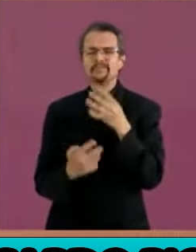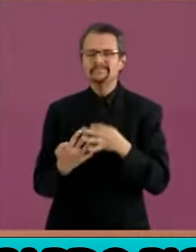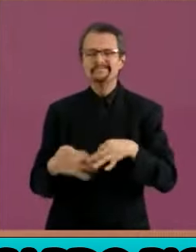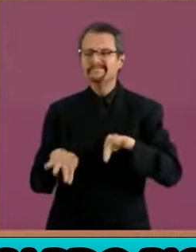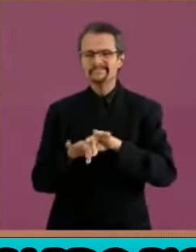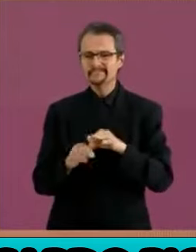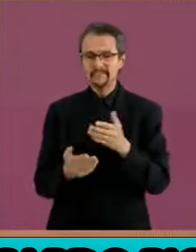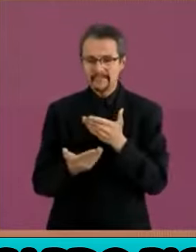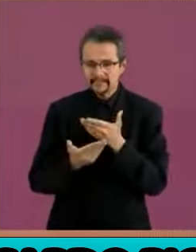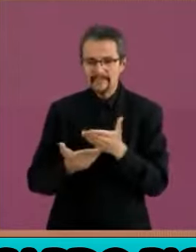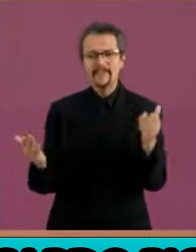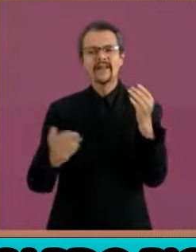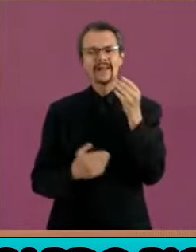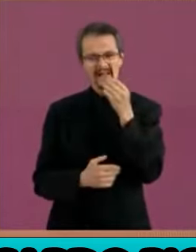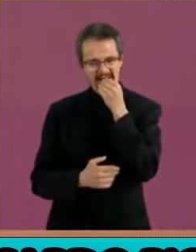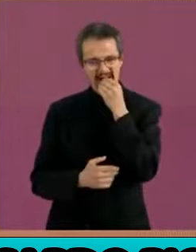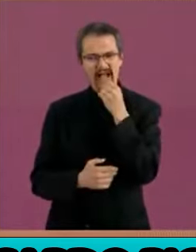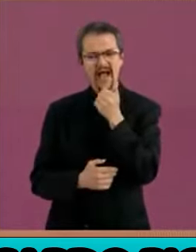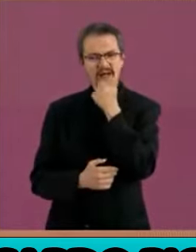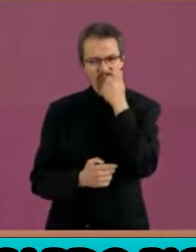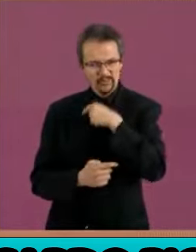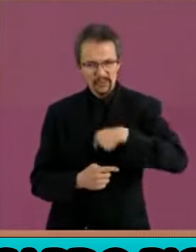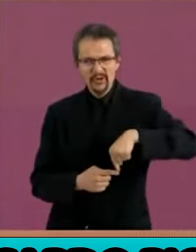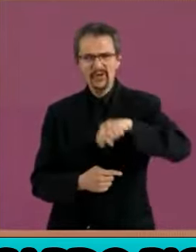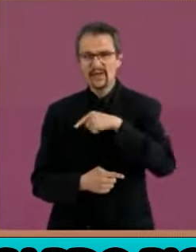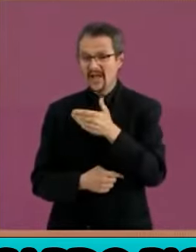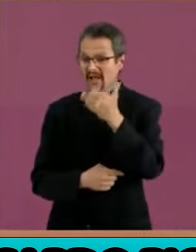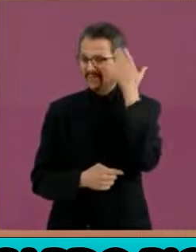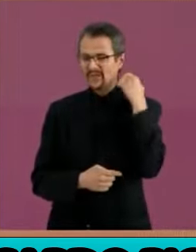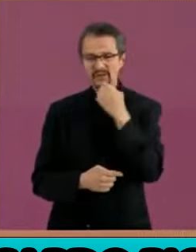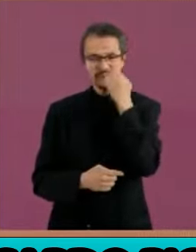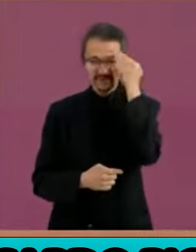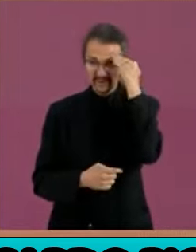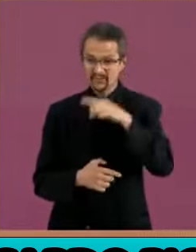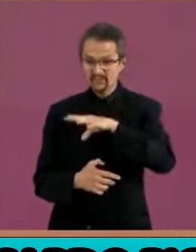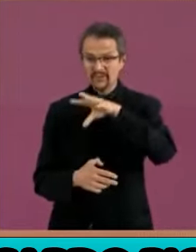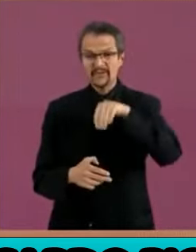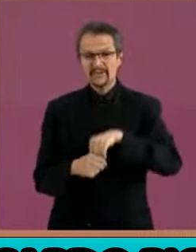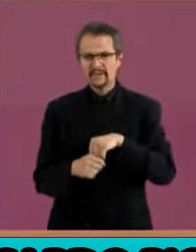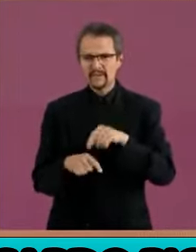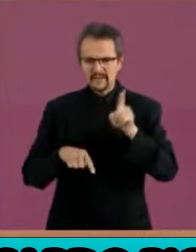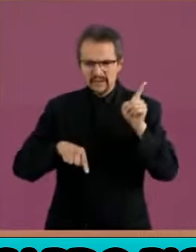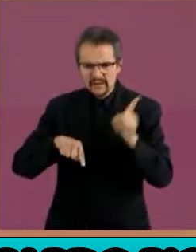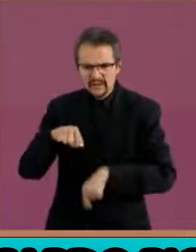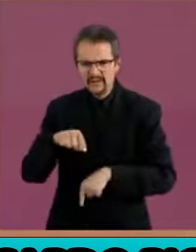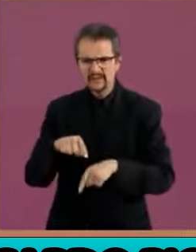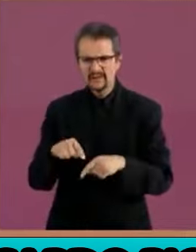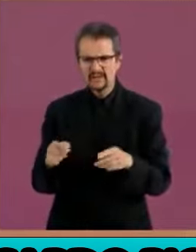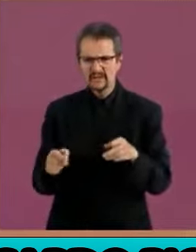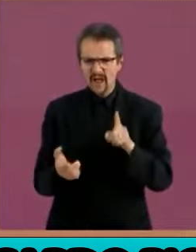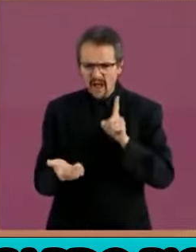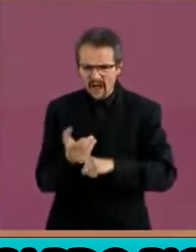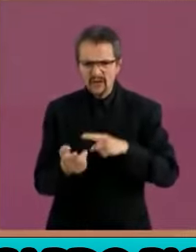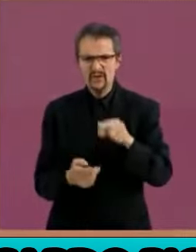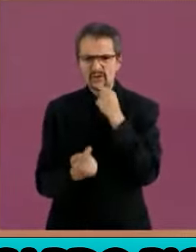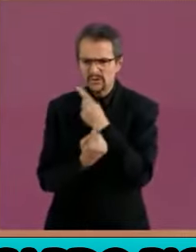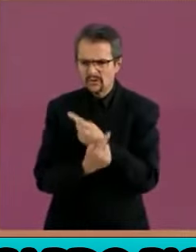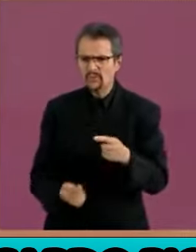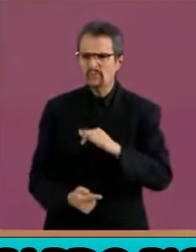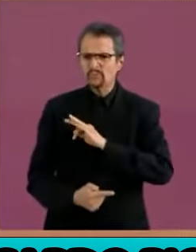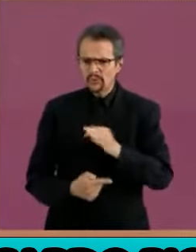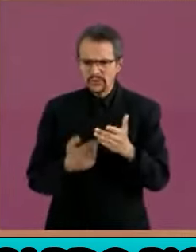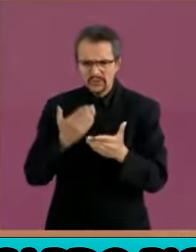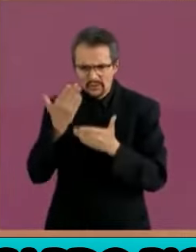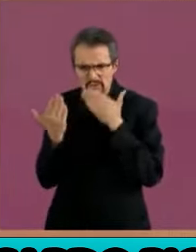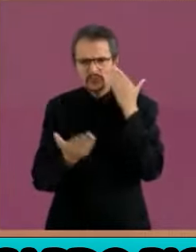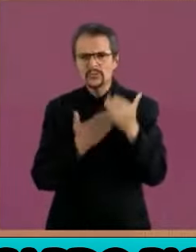corazón cabe haber quitado las escuelas de tiempo completo donde los niños tenían chance de estudiar? El tema de